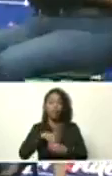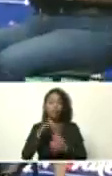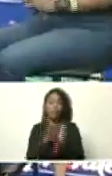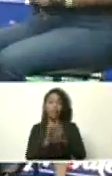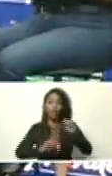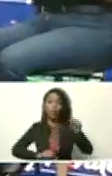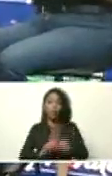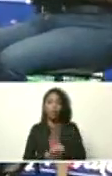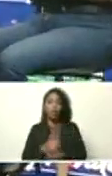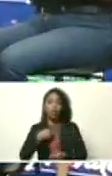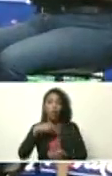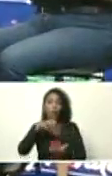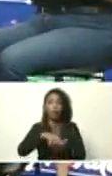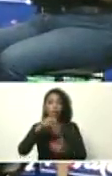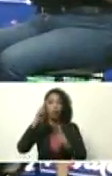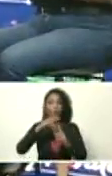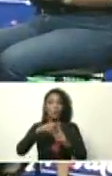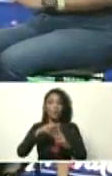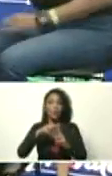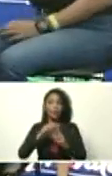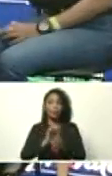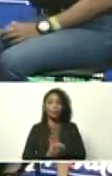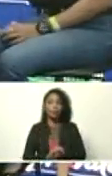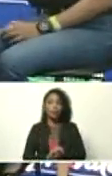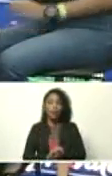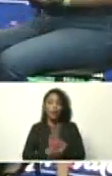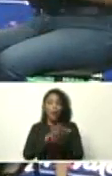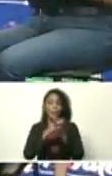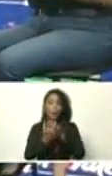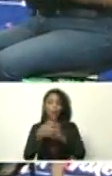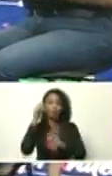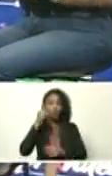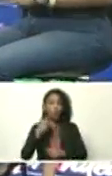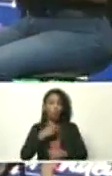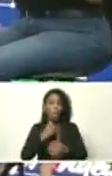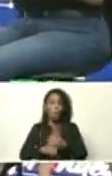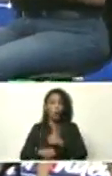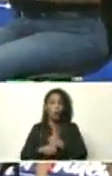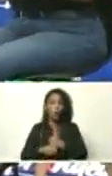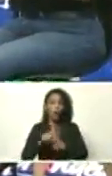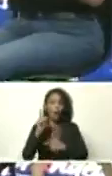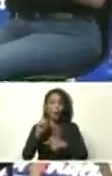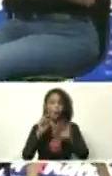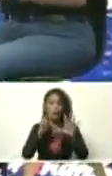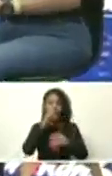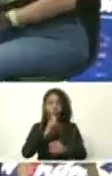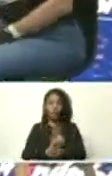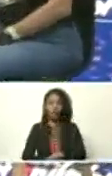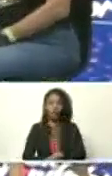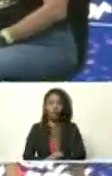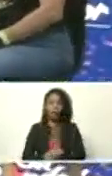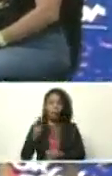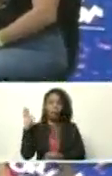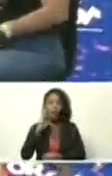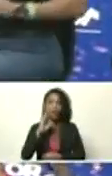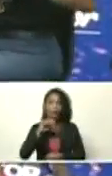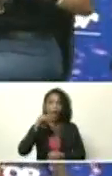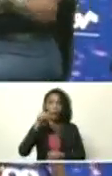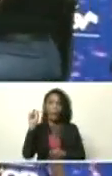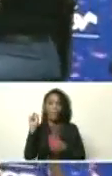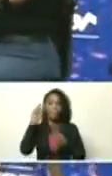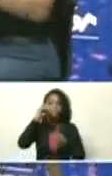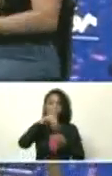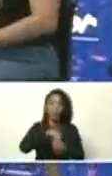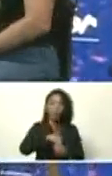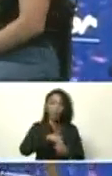estado Táchira, de la urbanización Bajumbal, en Barrio Sucre. Nací y crecida y hace 7 años me vine a la gran ciudad. Me casé y me